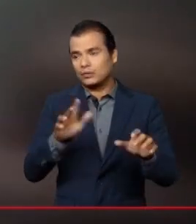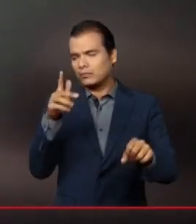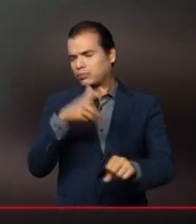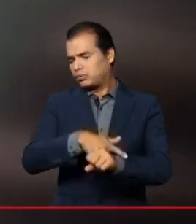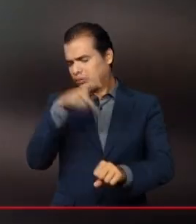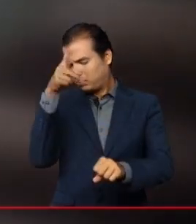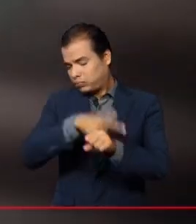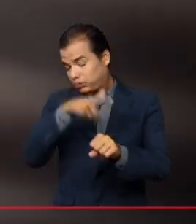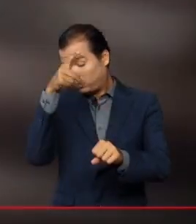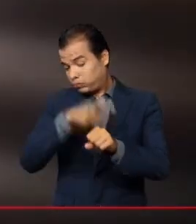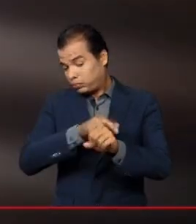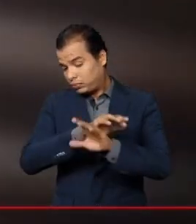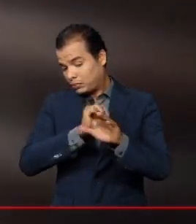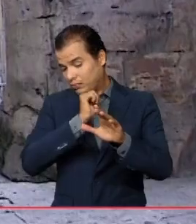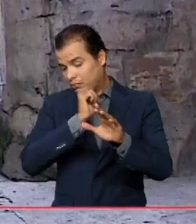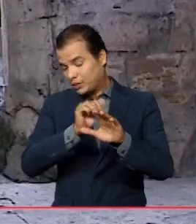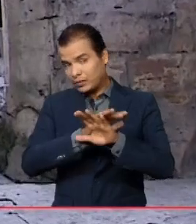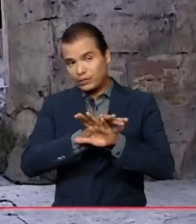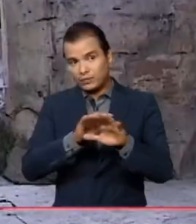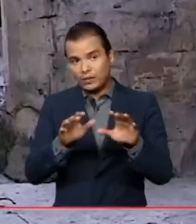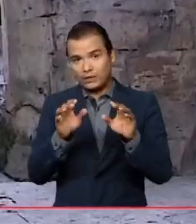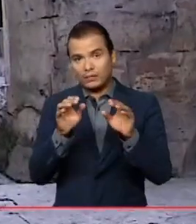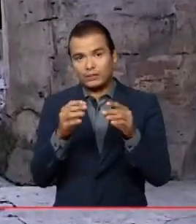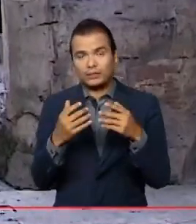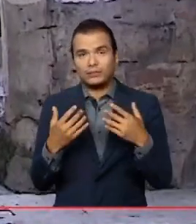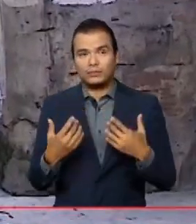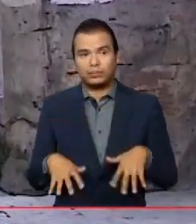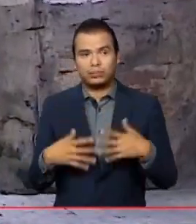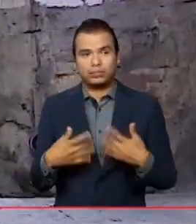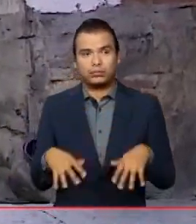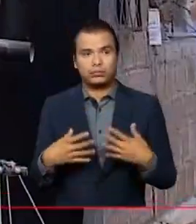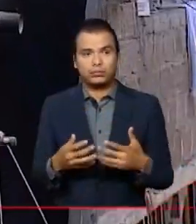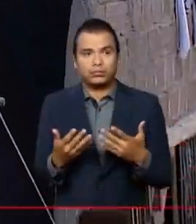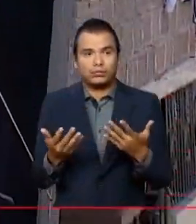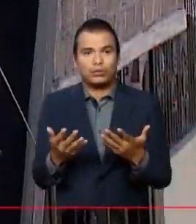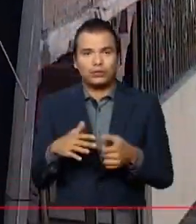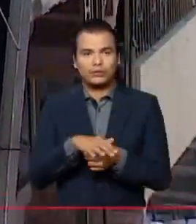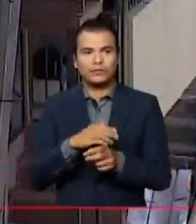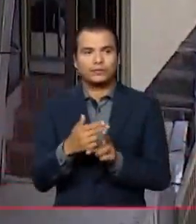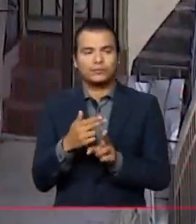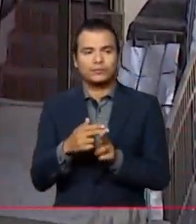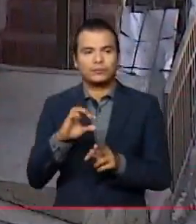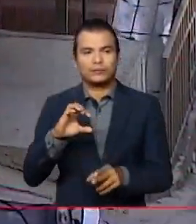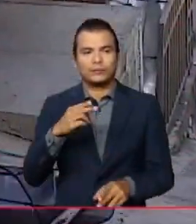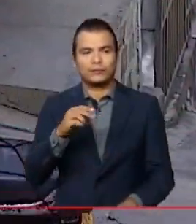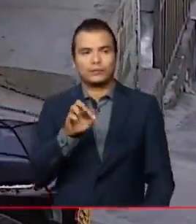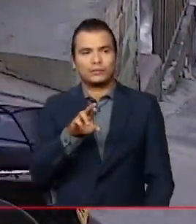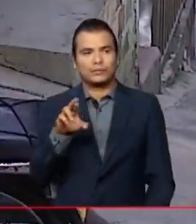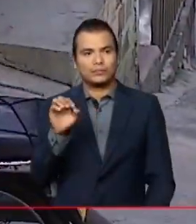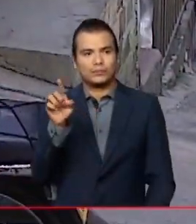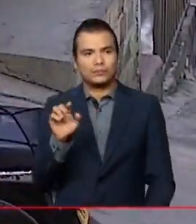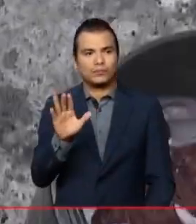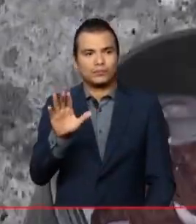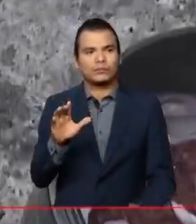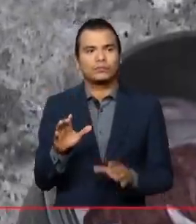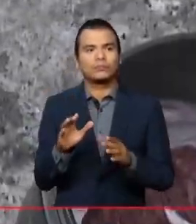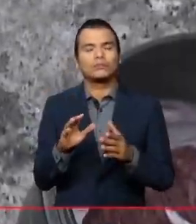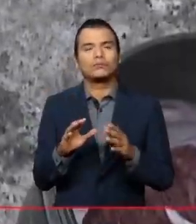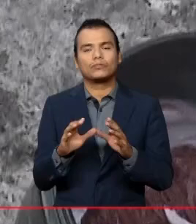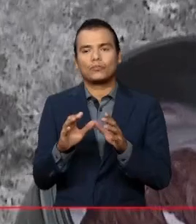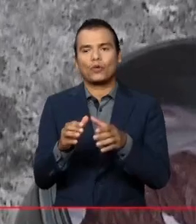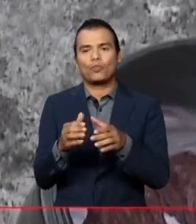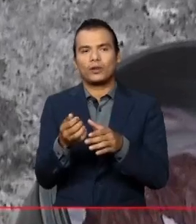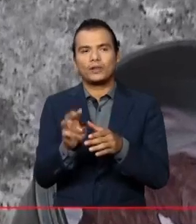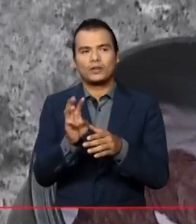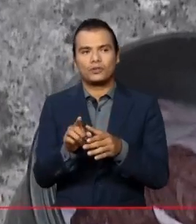maltratos físicos y verbales mientras la baña en un patio un caso del barrio los chorros de la comuna 18 que ha impactado a cali Potencia de